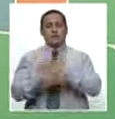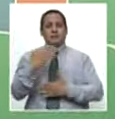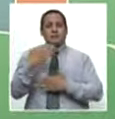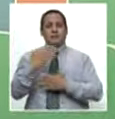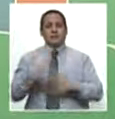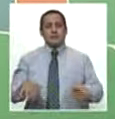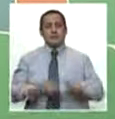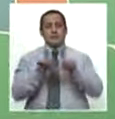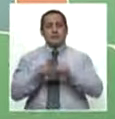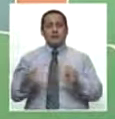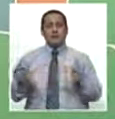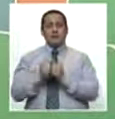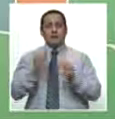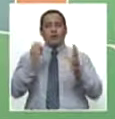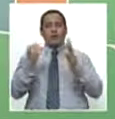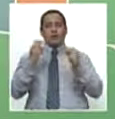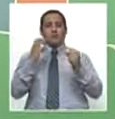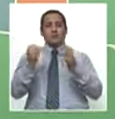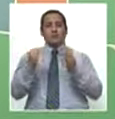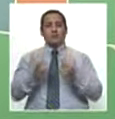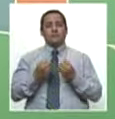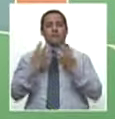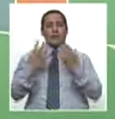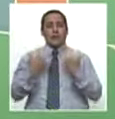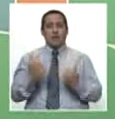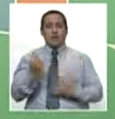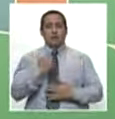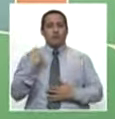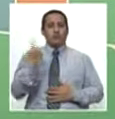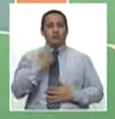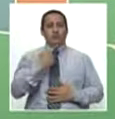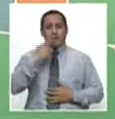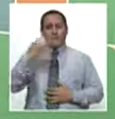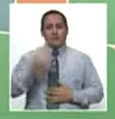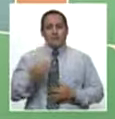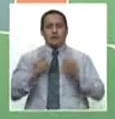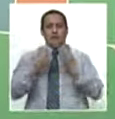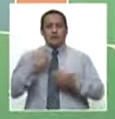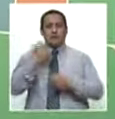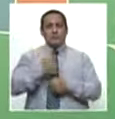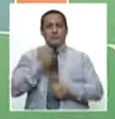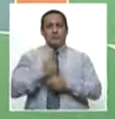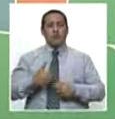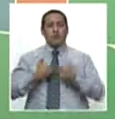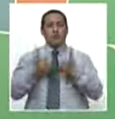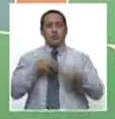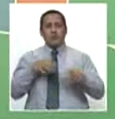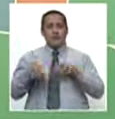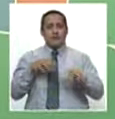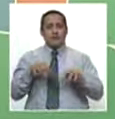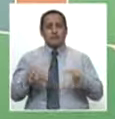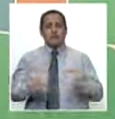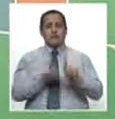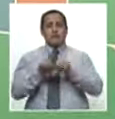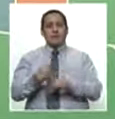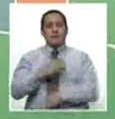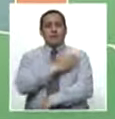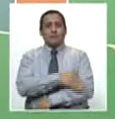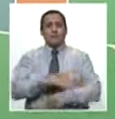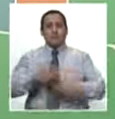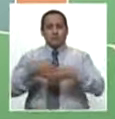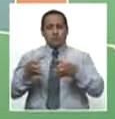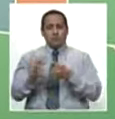discapacidad, con autismo. Muy bien por todos ustedes, de verdad. Es un trabajo muy bueno el que están realizando en